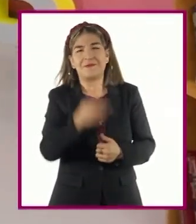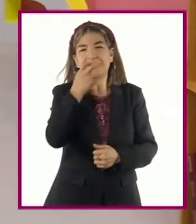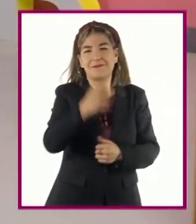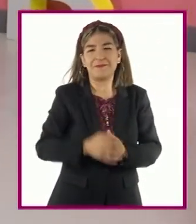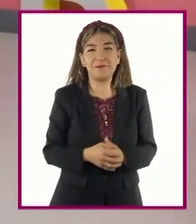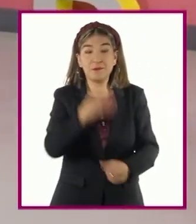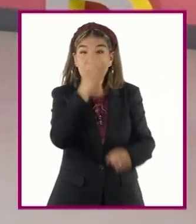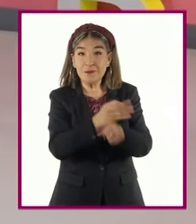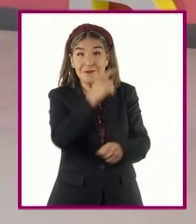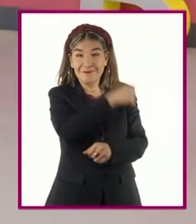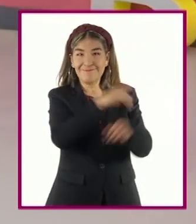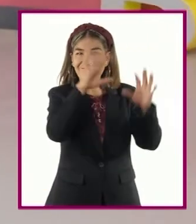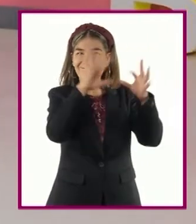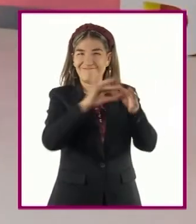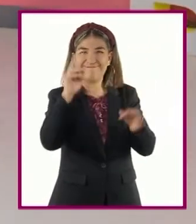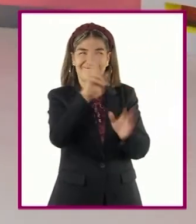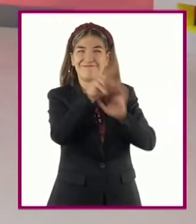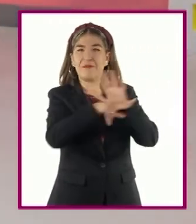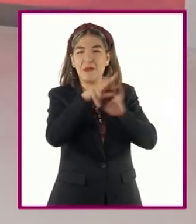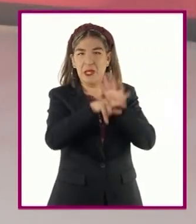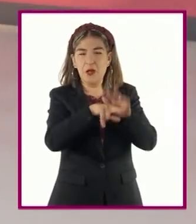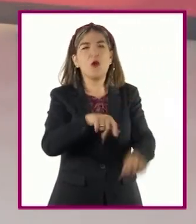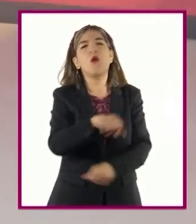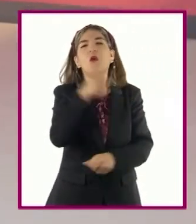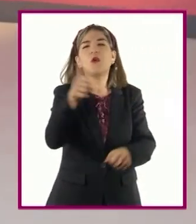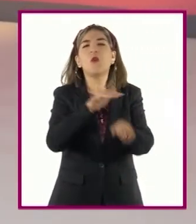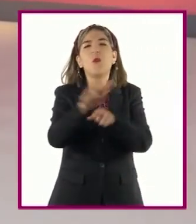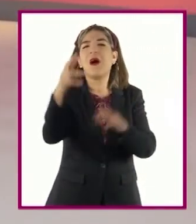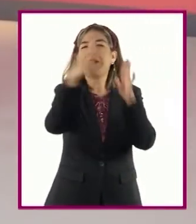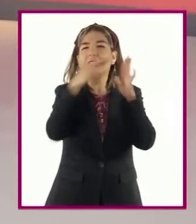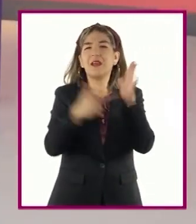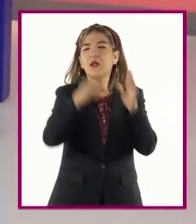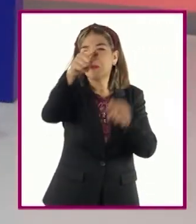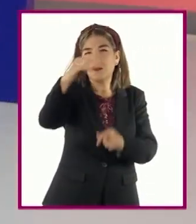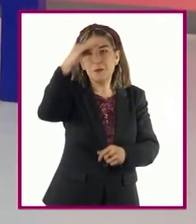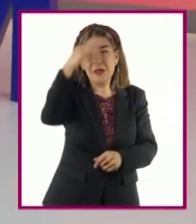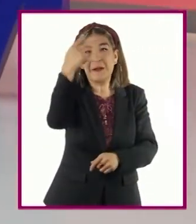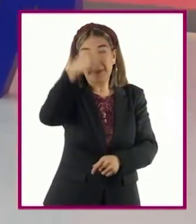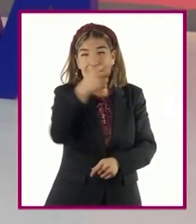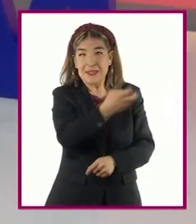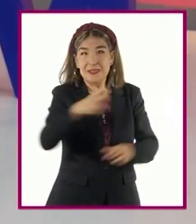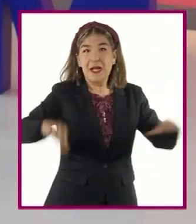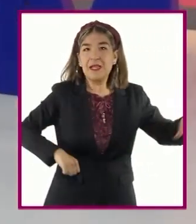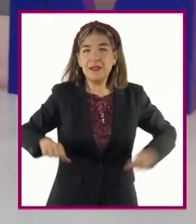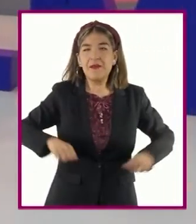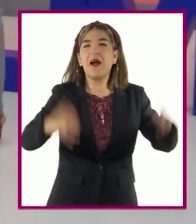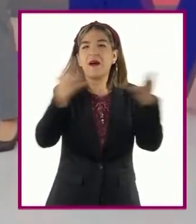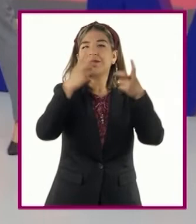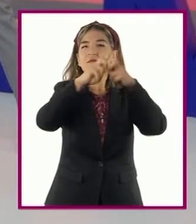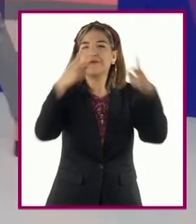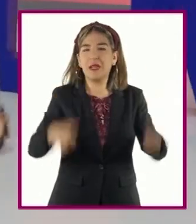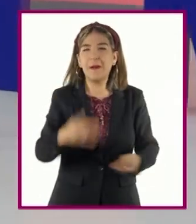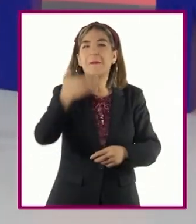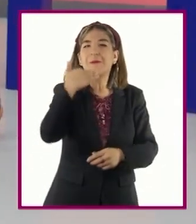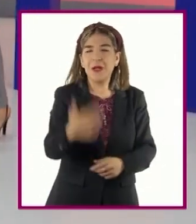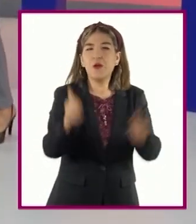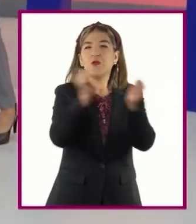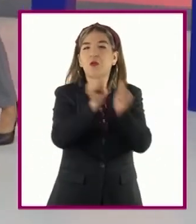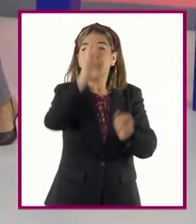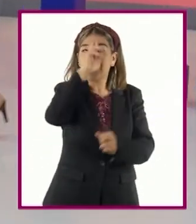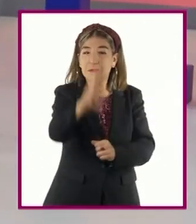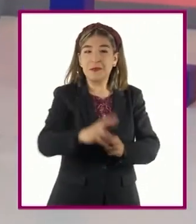Después de ver este fragmento, ¿qué otras reglas se les ocurren para que esta actividad se desarrolle en armonía y